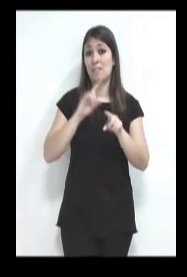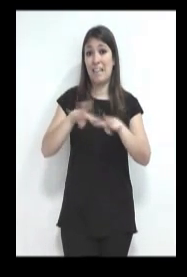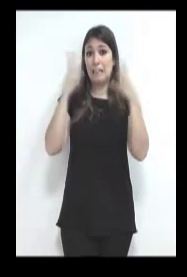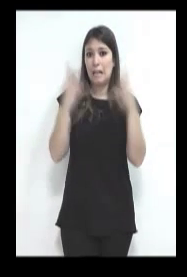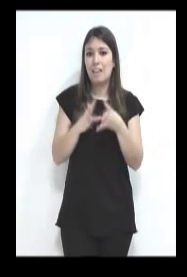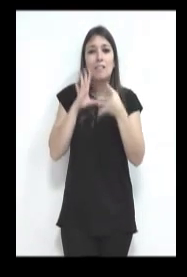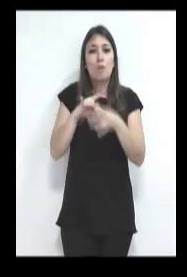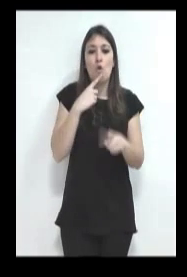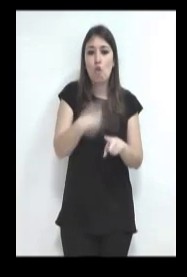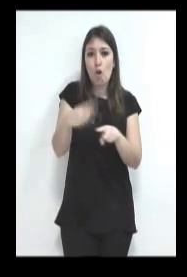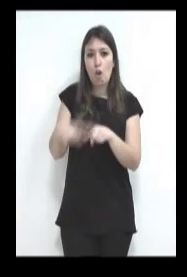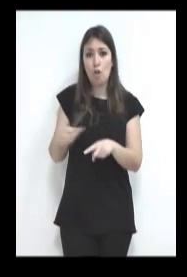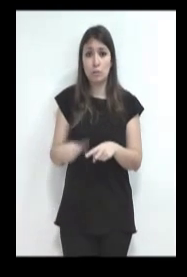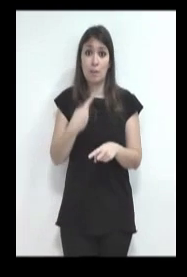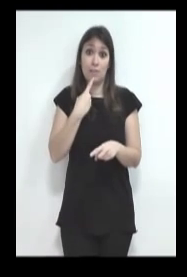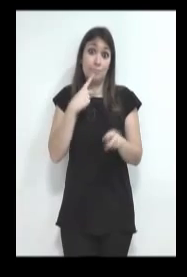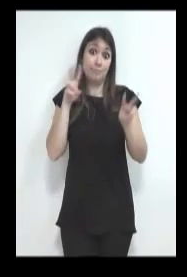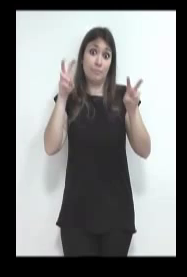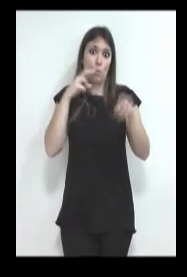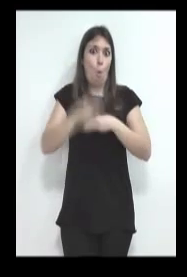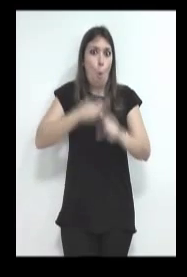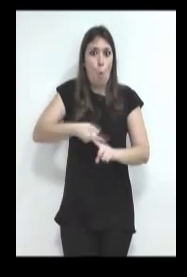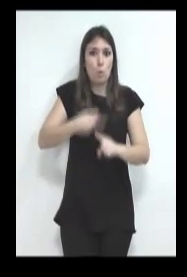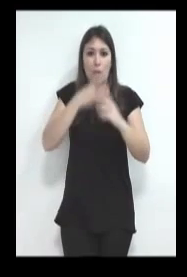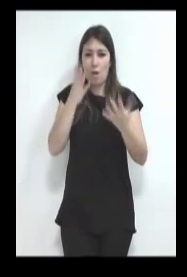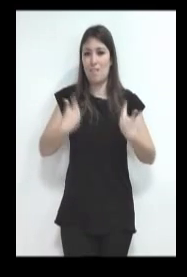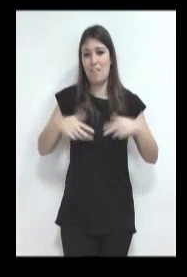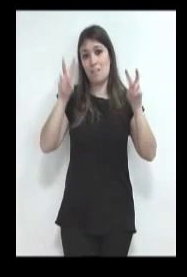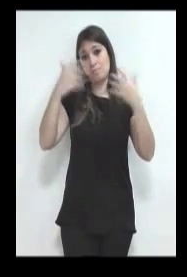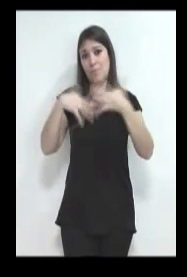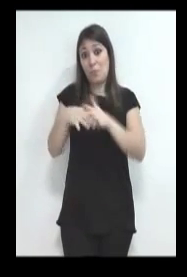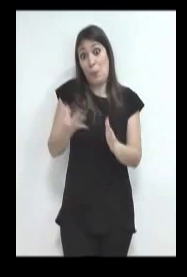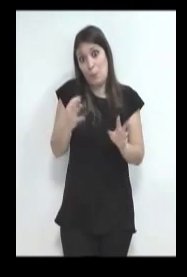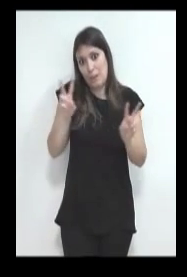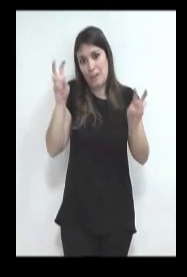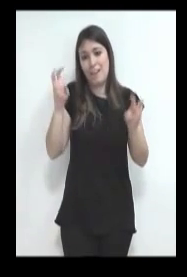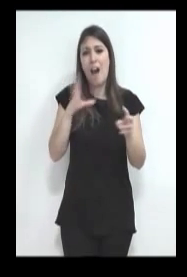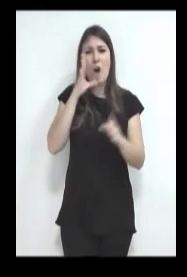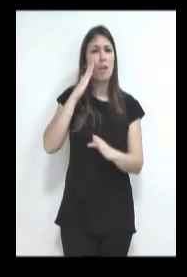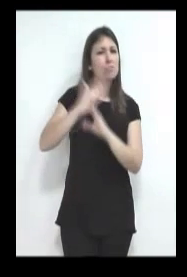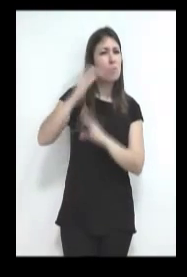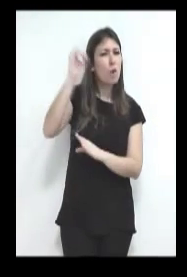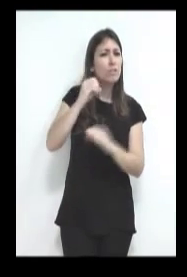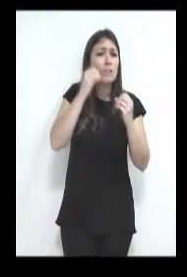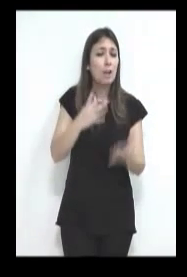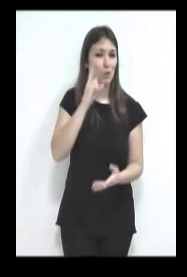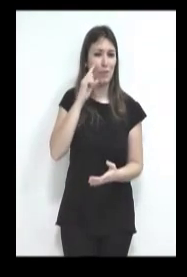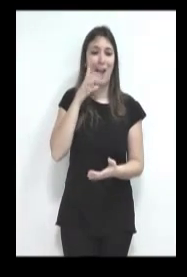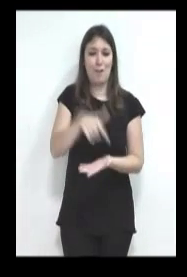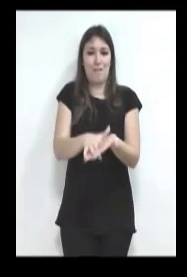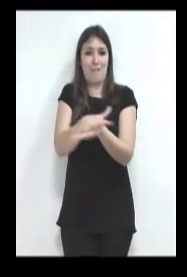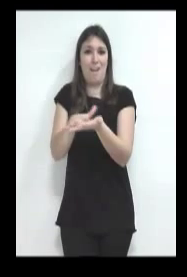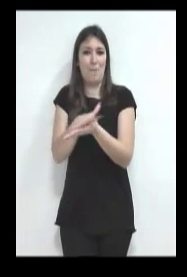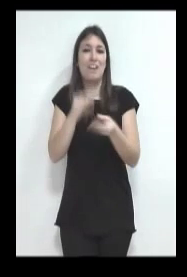las cosas, que es supuestamente tan usada o tan integrada debiera de estar, que no sabemos hasta dónde está. Ahora hablaremos de ello dentro